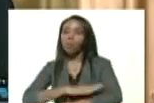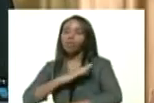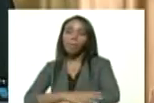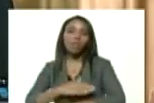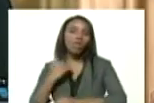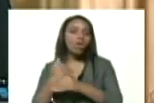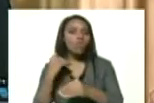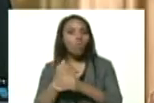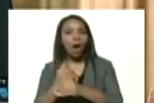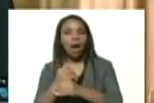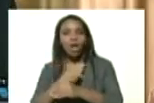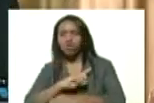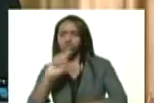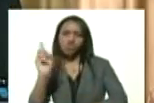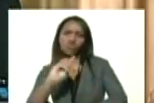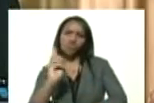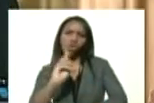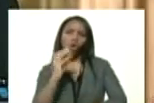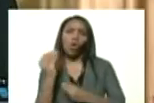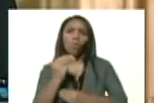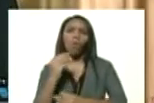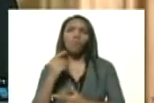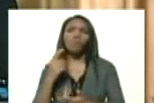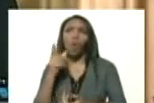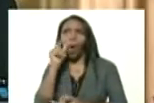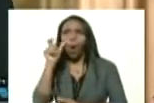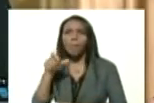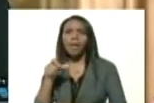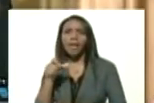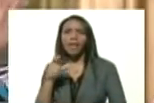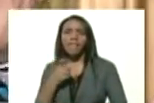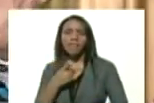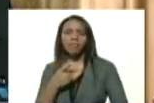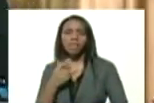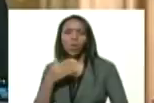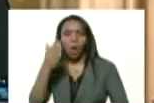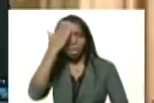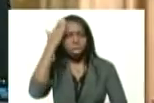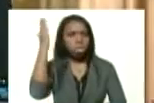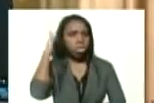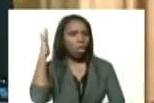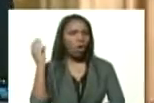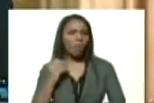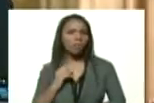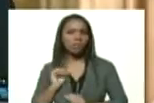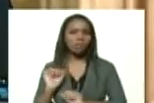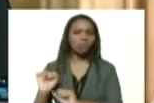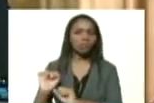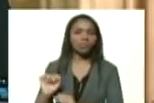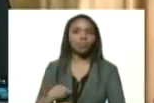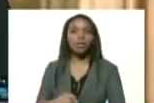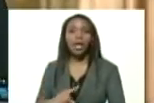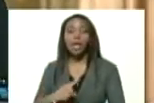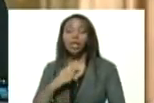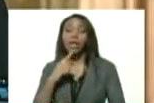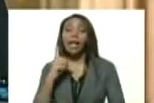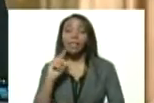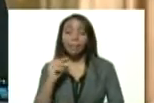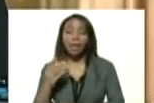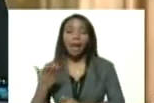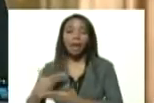no solo como un cowboy racista supremacista no solo como es el maneja las relaciones